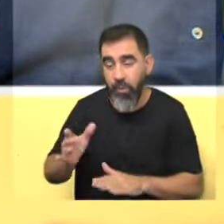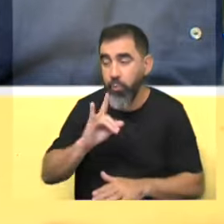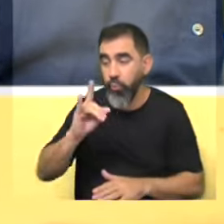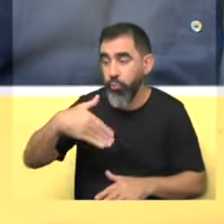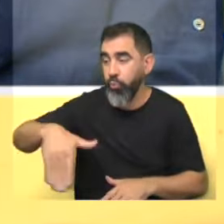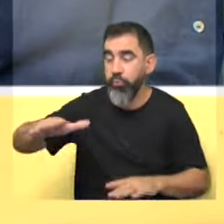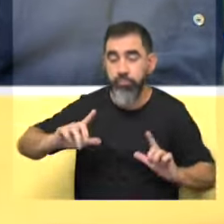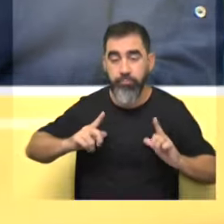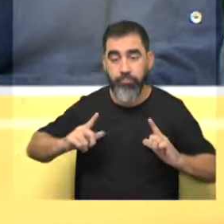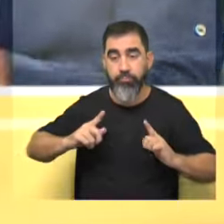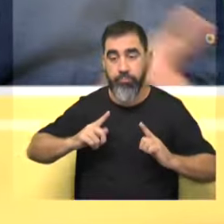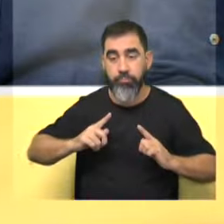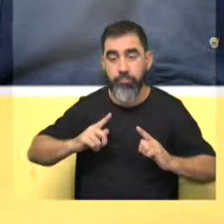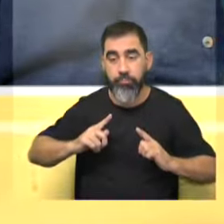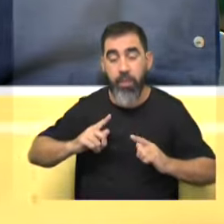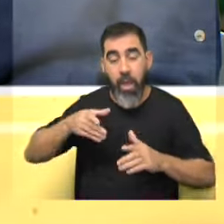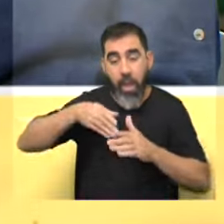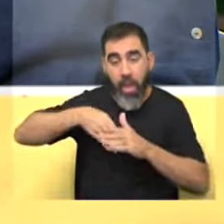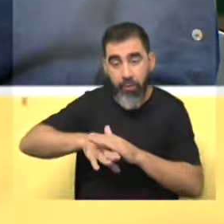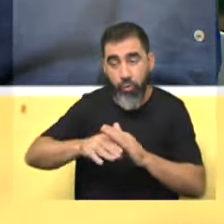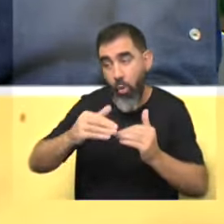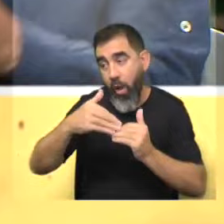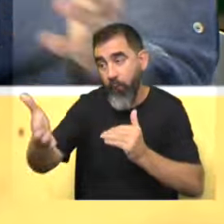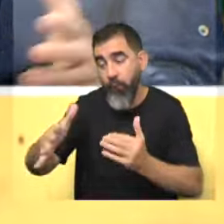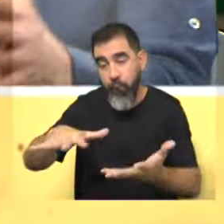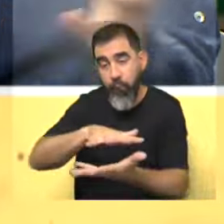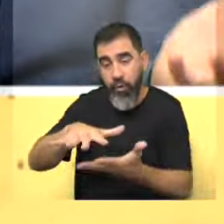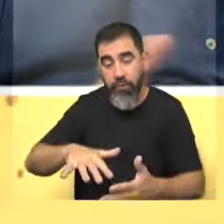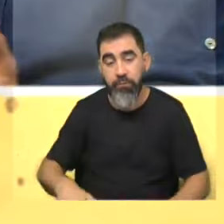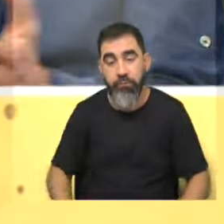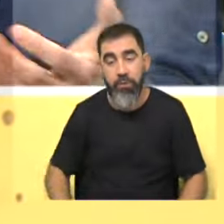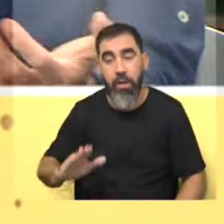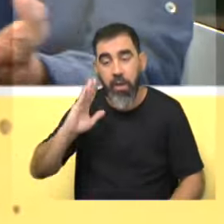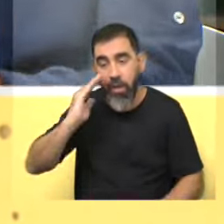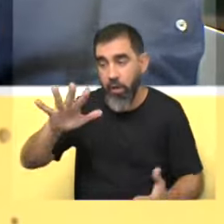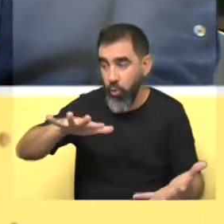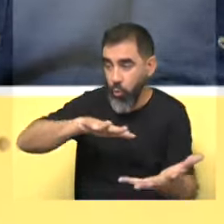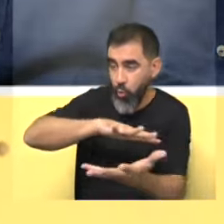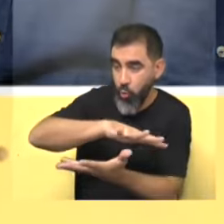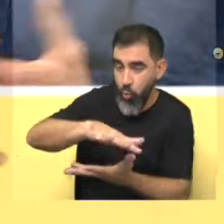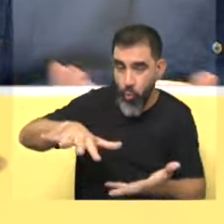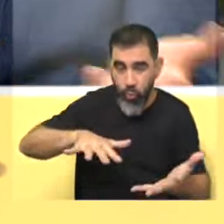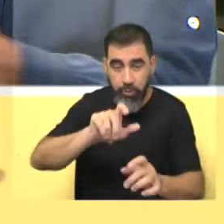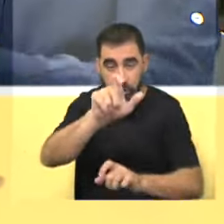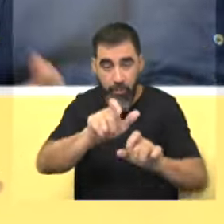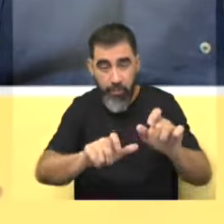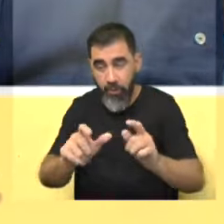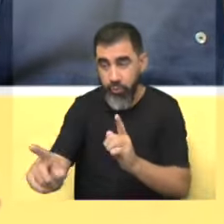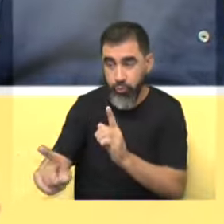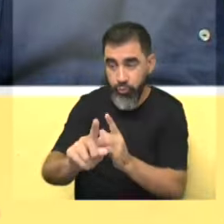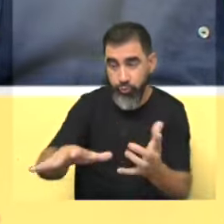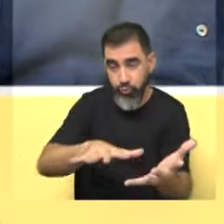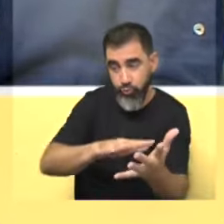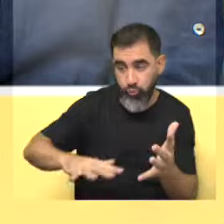¿no? Tanto en interiores como en exteriores. Es decir, entonces, reconoce el ambiente, interactúa con las personas que se le cruzan en el medio